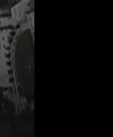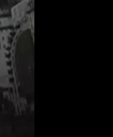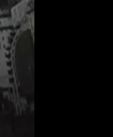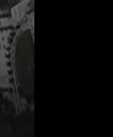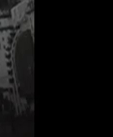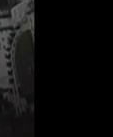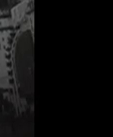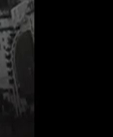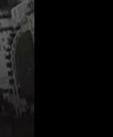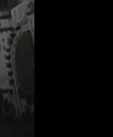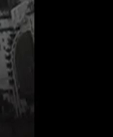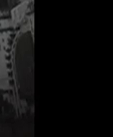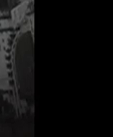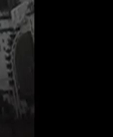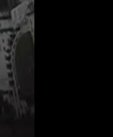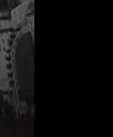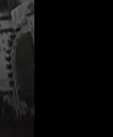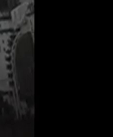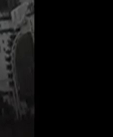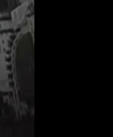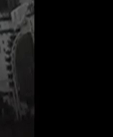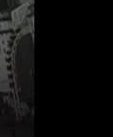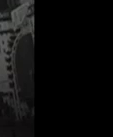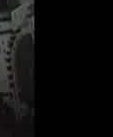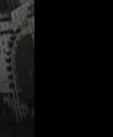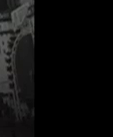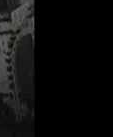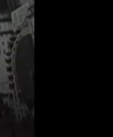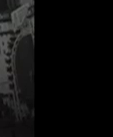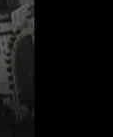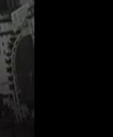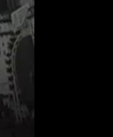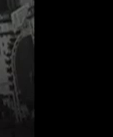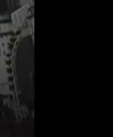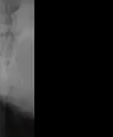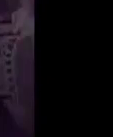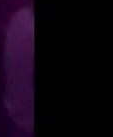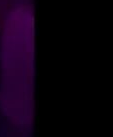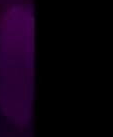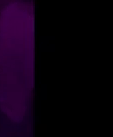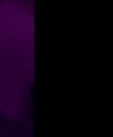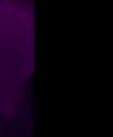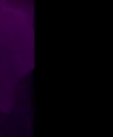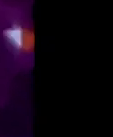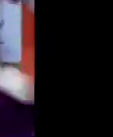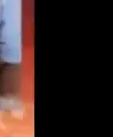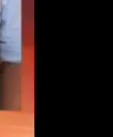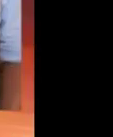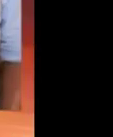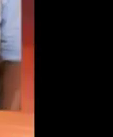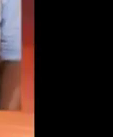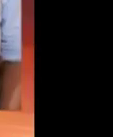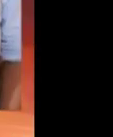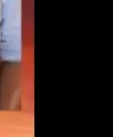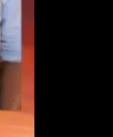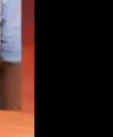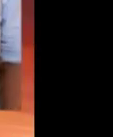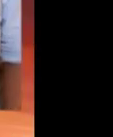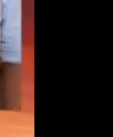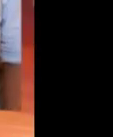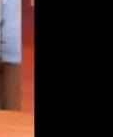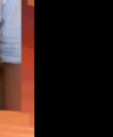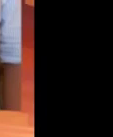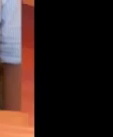para, porque la información en este momento es importante. Vamos a estar en vivo desde 6 puntos del planeta, 3 en Estados